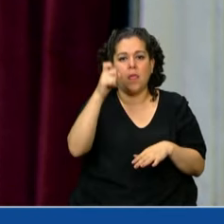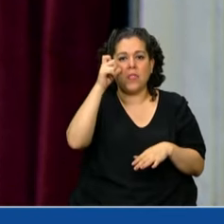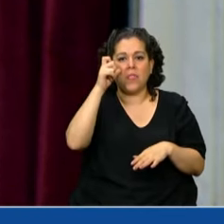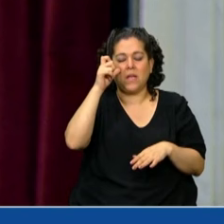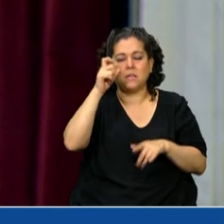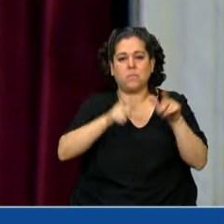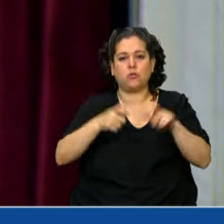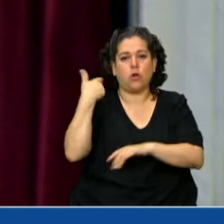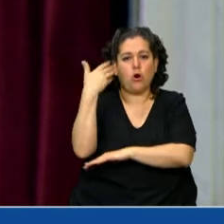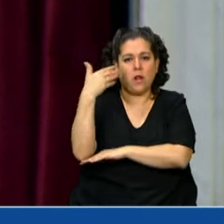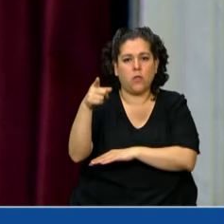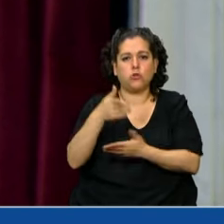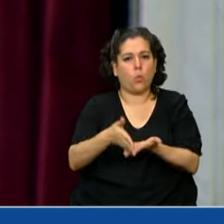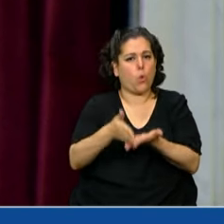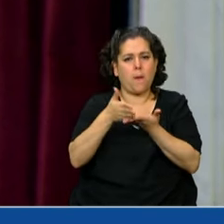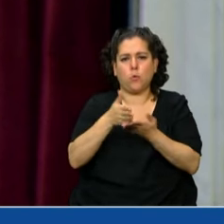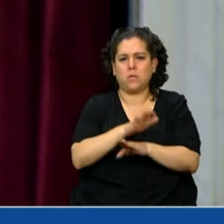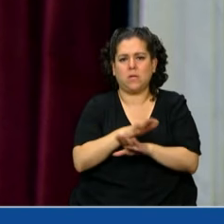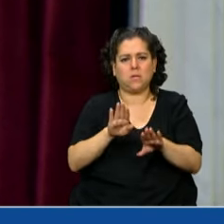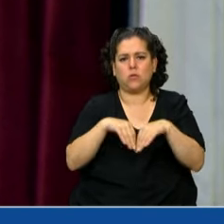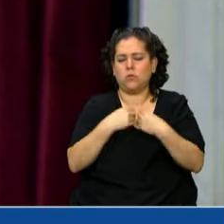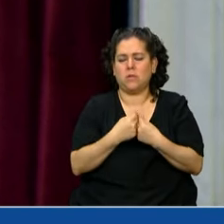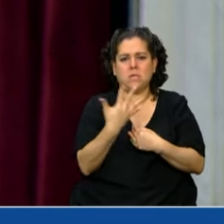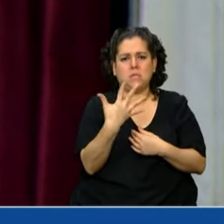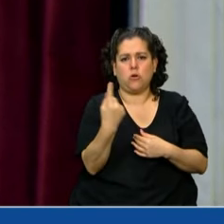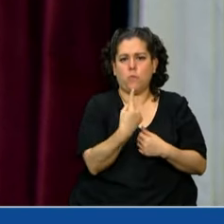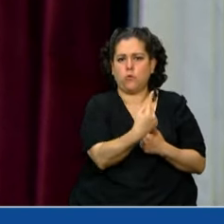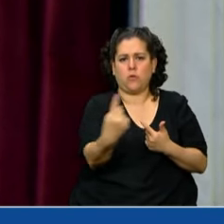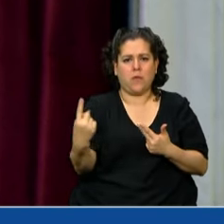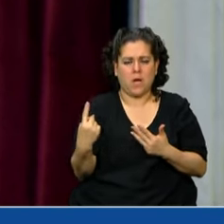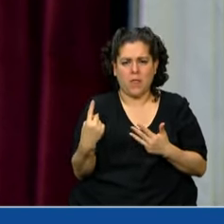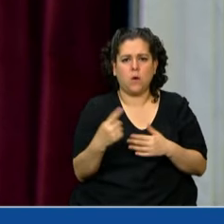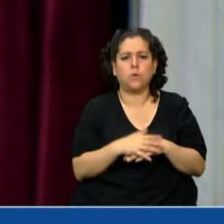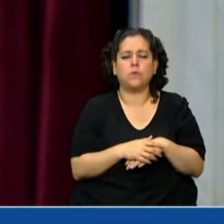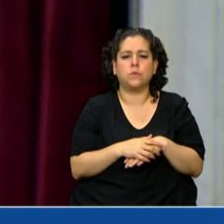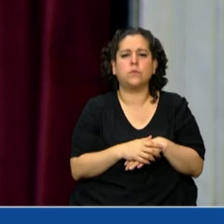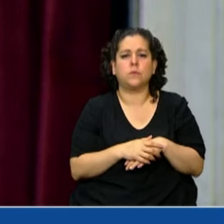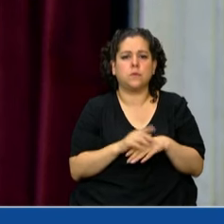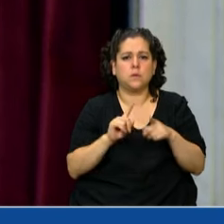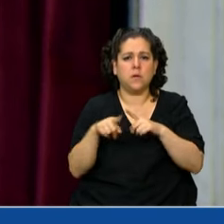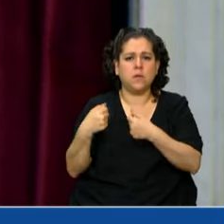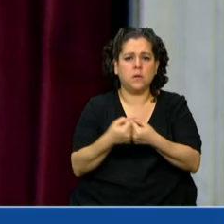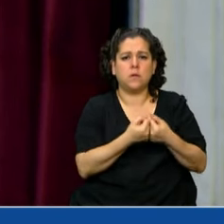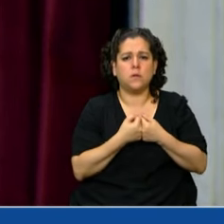permiten voy a ser muy estricto con los 5 minutos de cada uno si estamos de